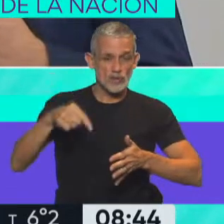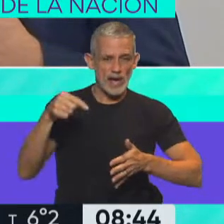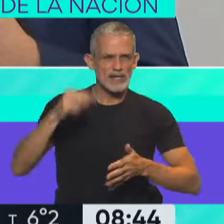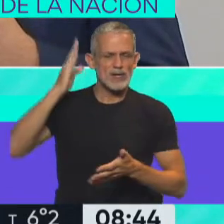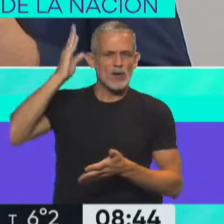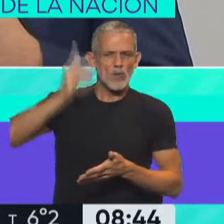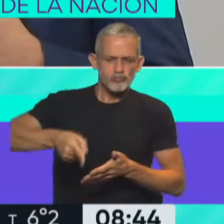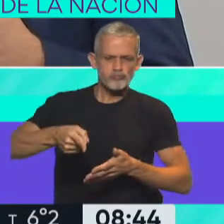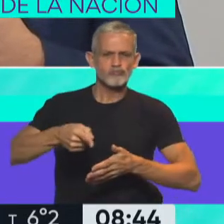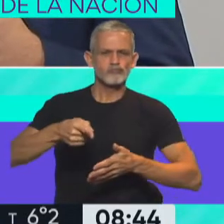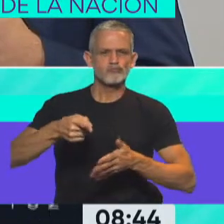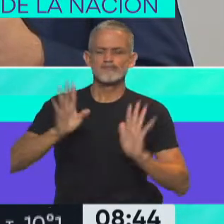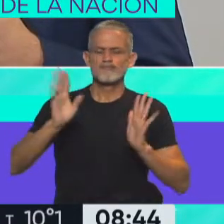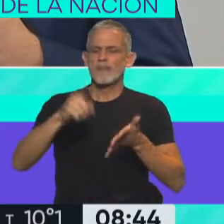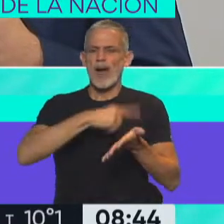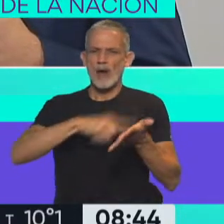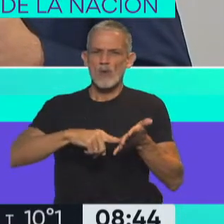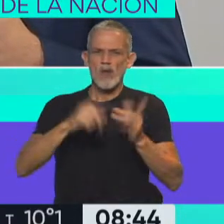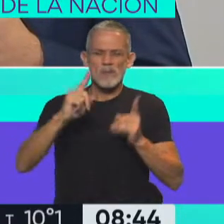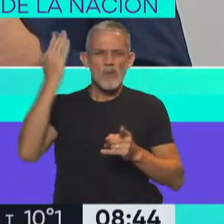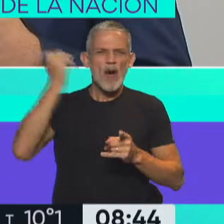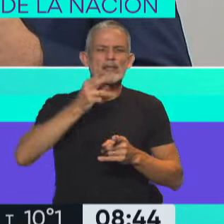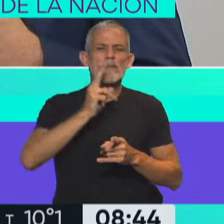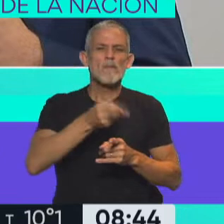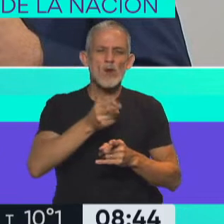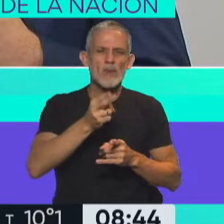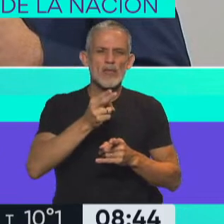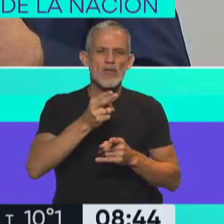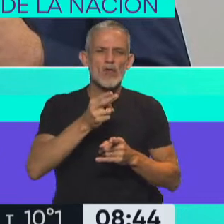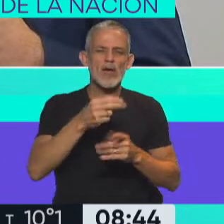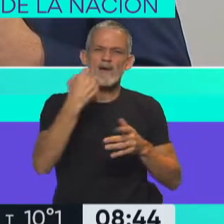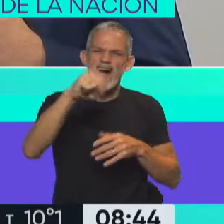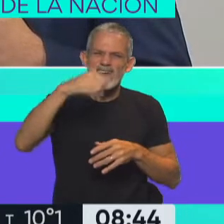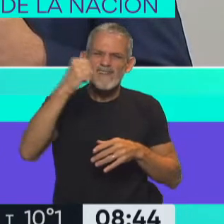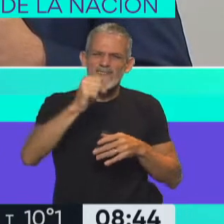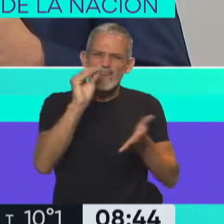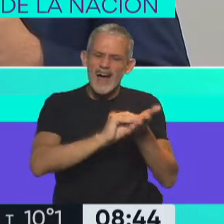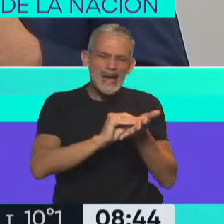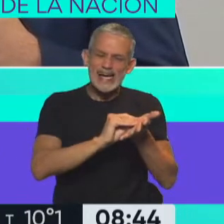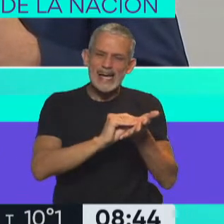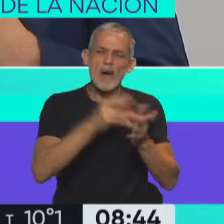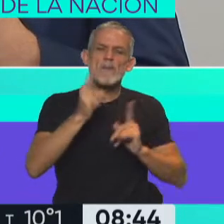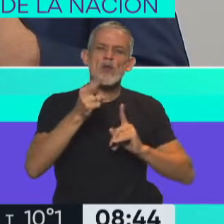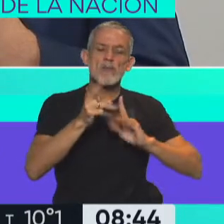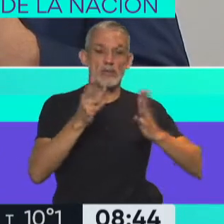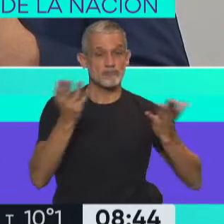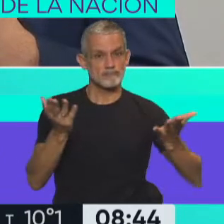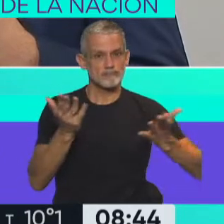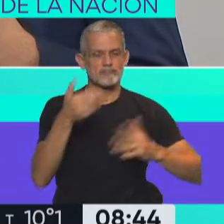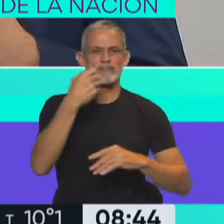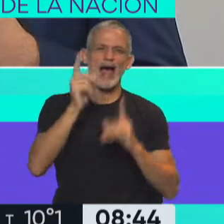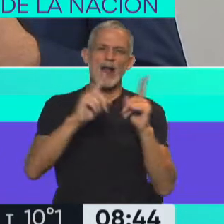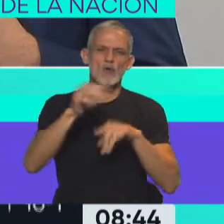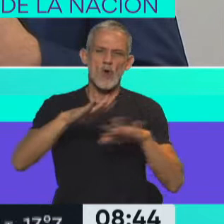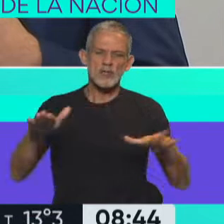que dejó sin efecto aquella prohibición de contar las faltas a los alumnos que no fueran a clases